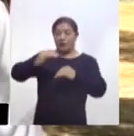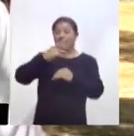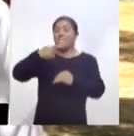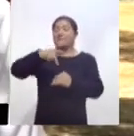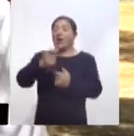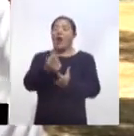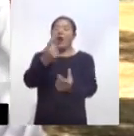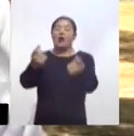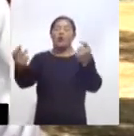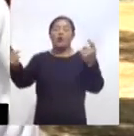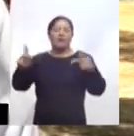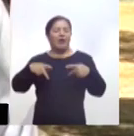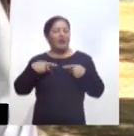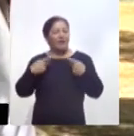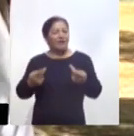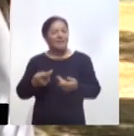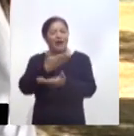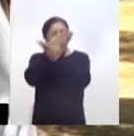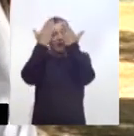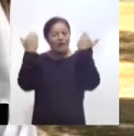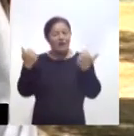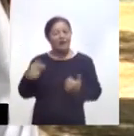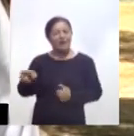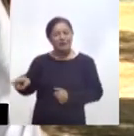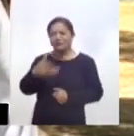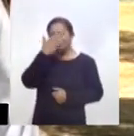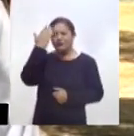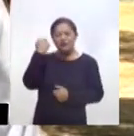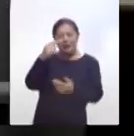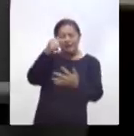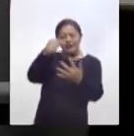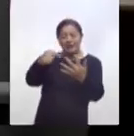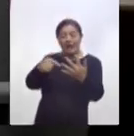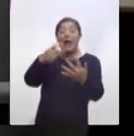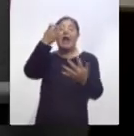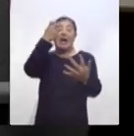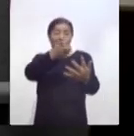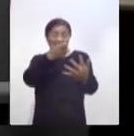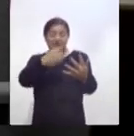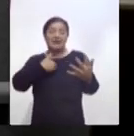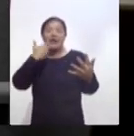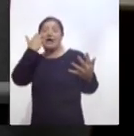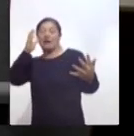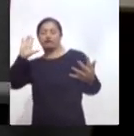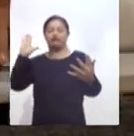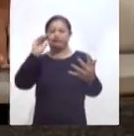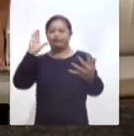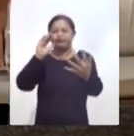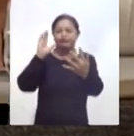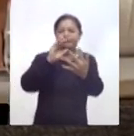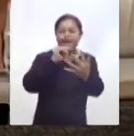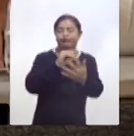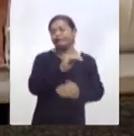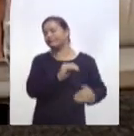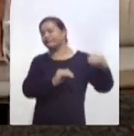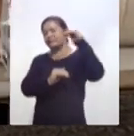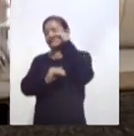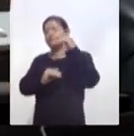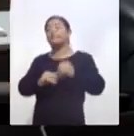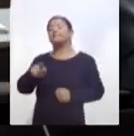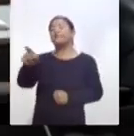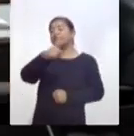hemos detectado algunas debilidades que son las que queremos empezar a atacar. El objetivo es elevar el nivel de los entrenadores que se refleje en